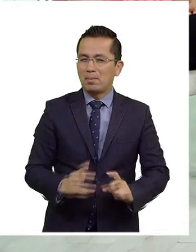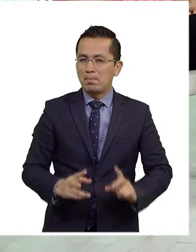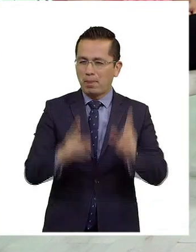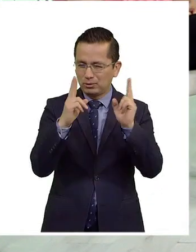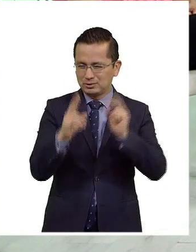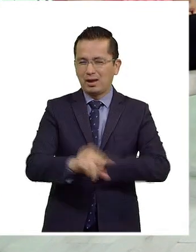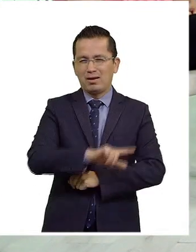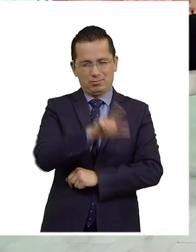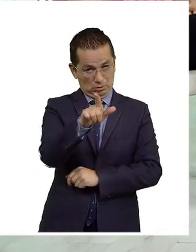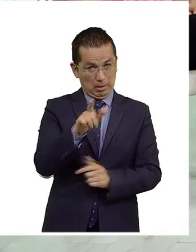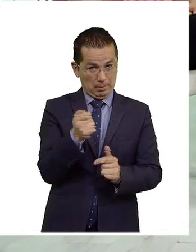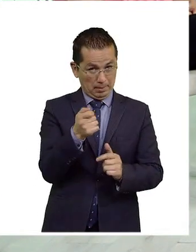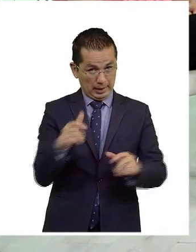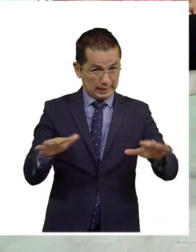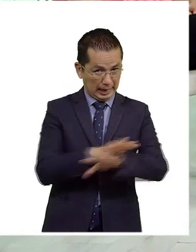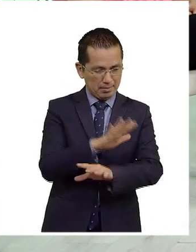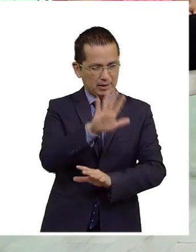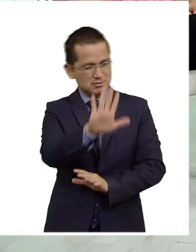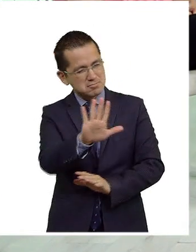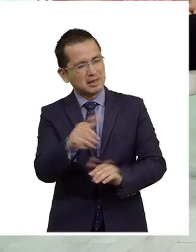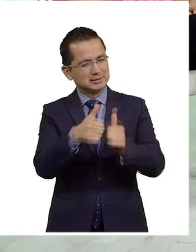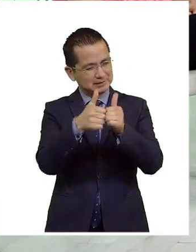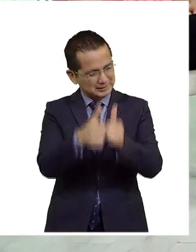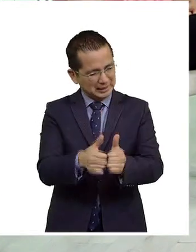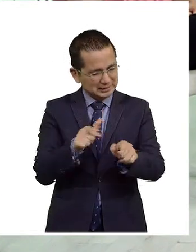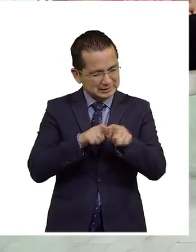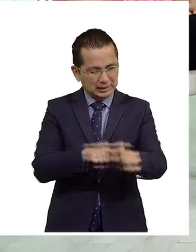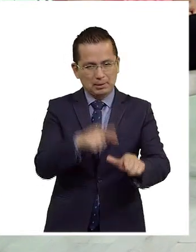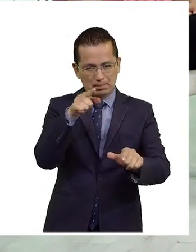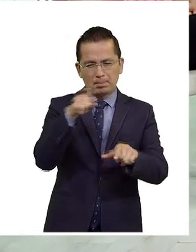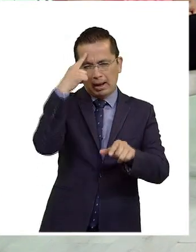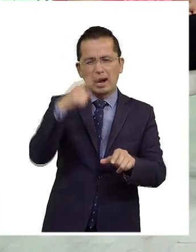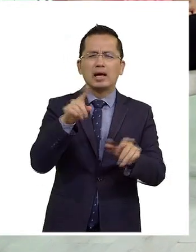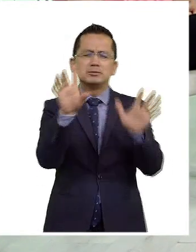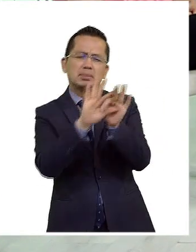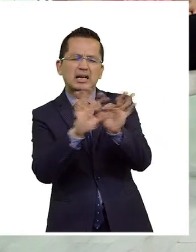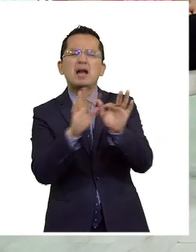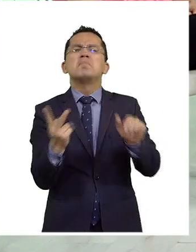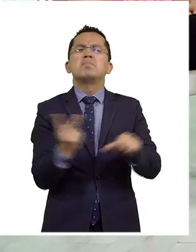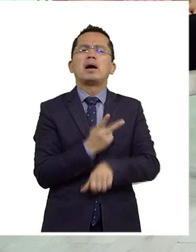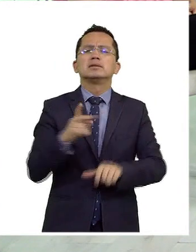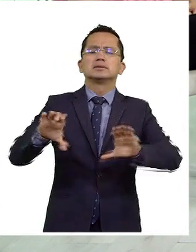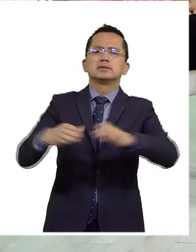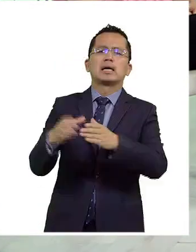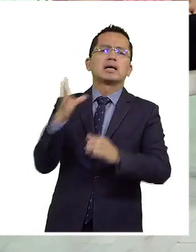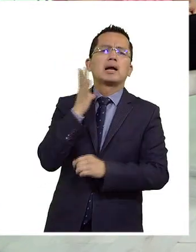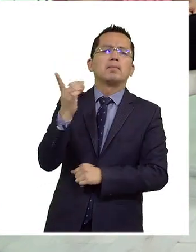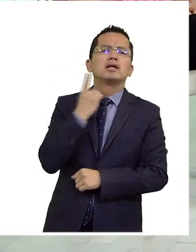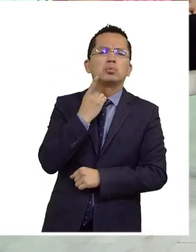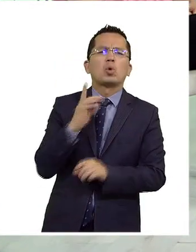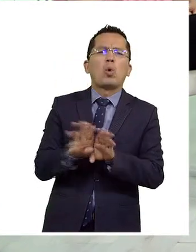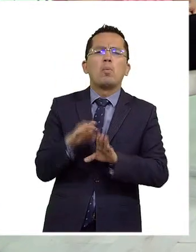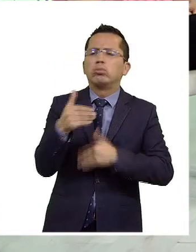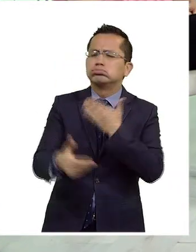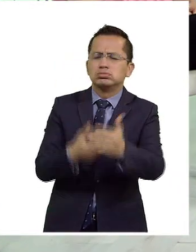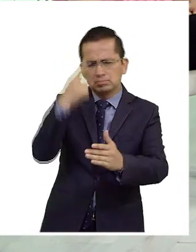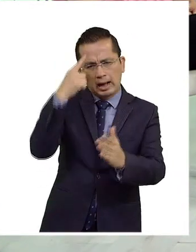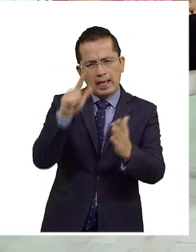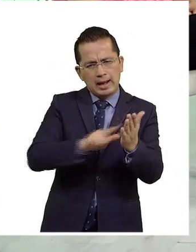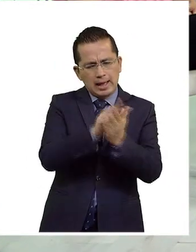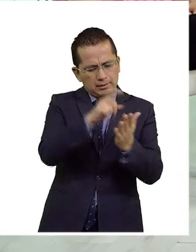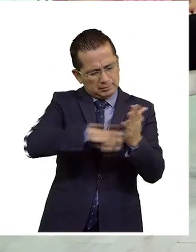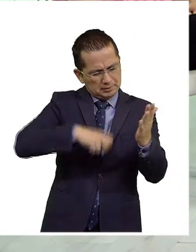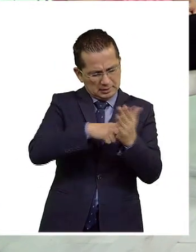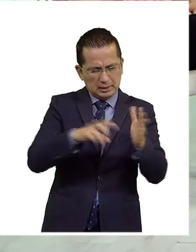sobre la iniciativa de reformas que se encuentra en el Congreso para que nos explique el diputado y las colegas ahorita de qué se trata. No le